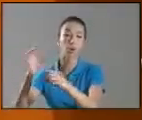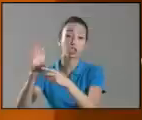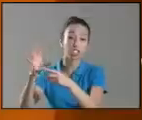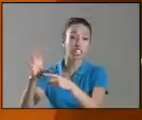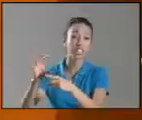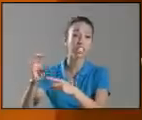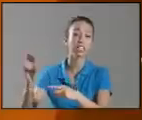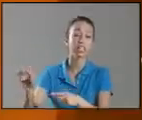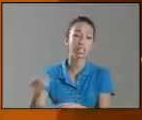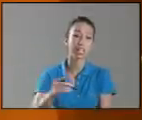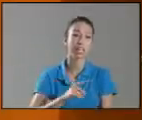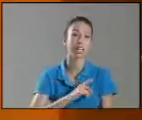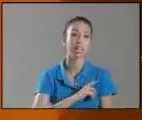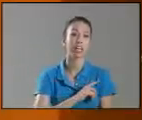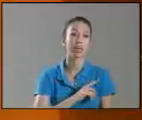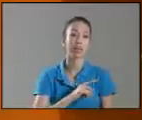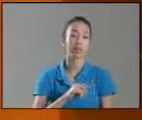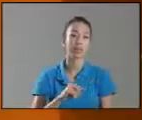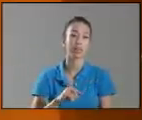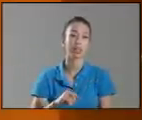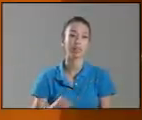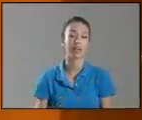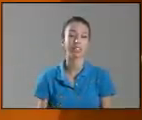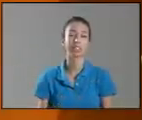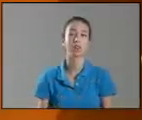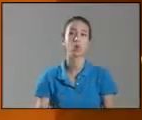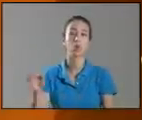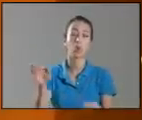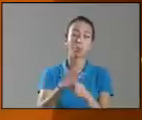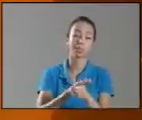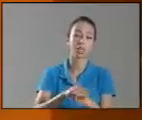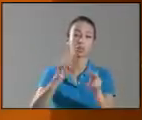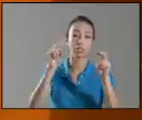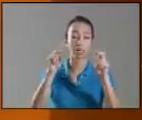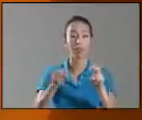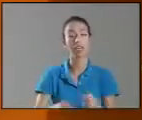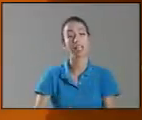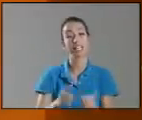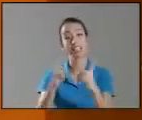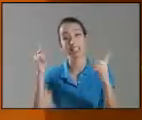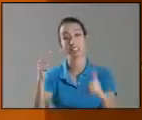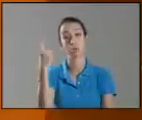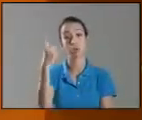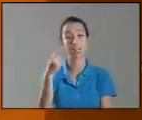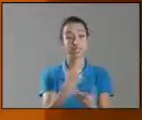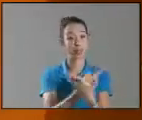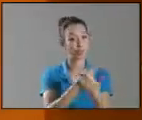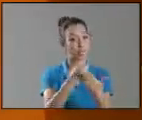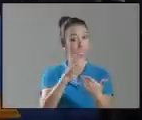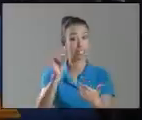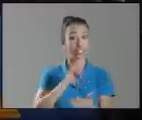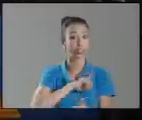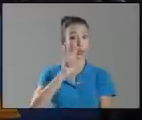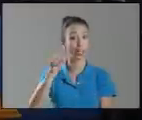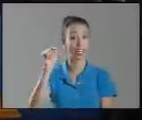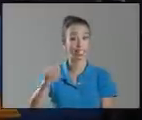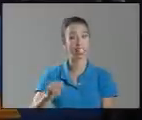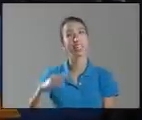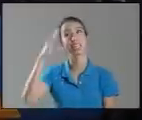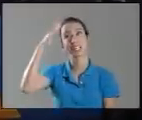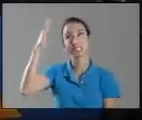exactamente, bueno, no es exactamente lo mismo, pero es similar a lo que hemos venido platicando desde hace una semana fue que estuve aquí,